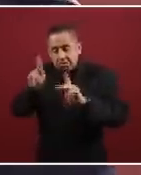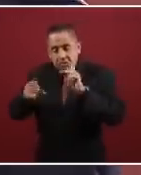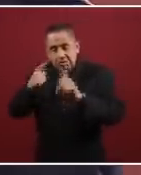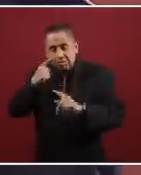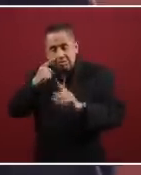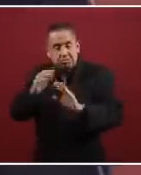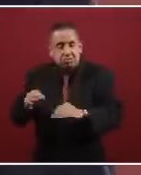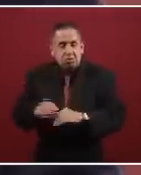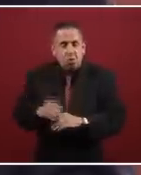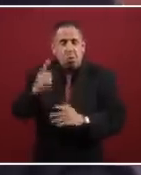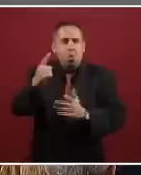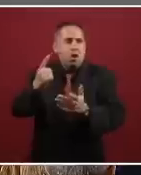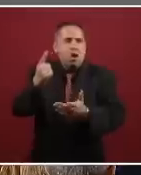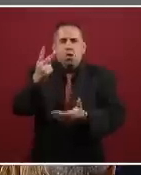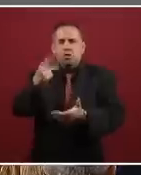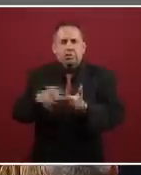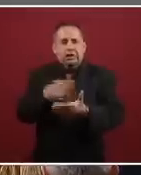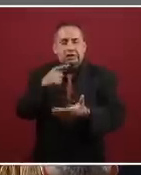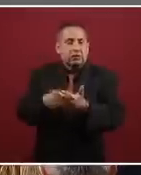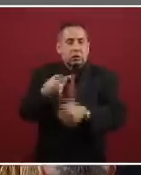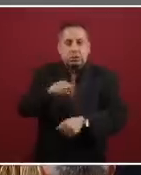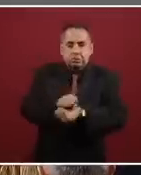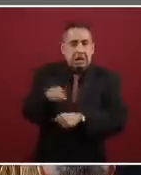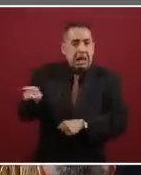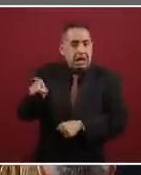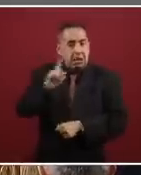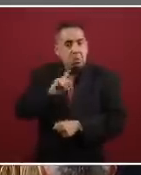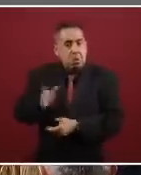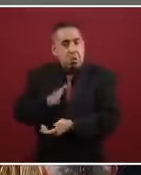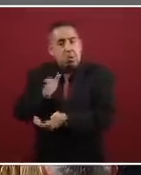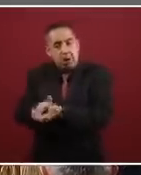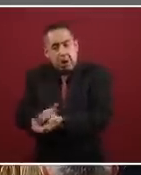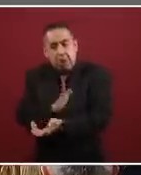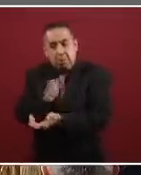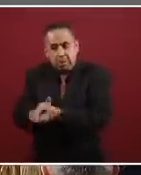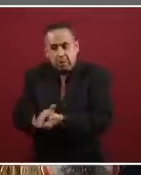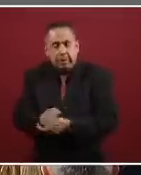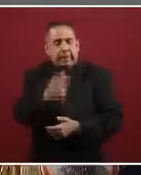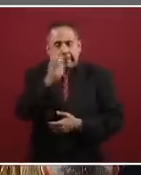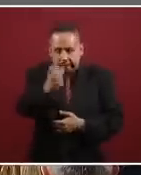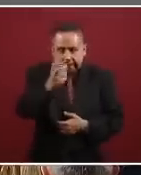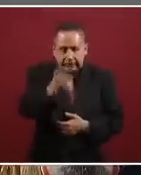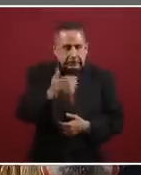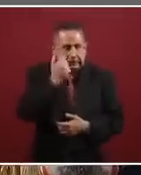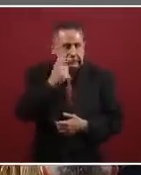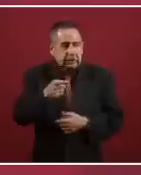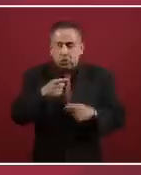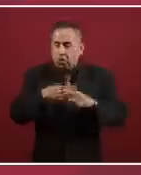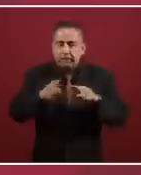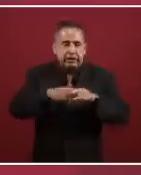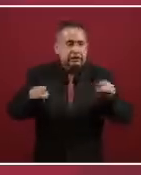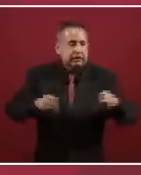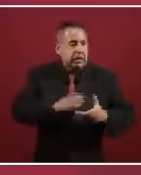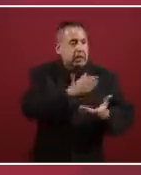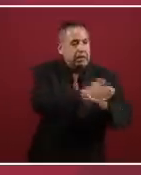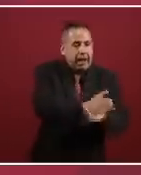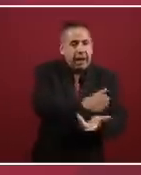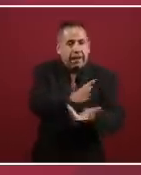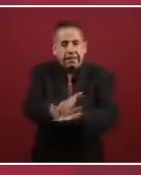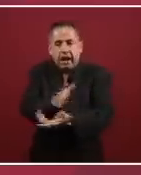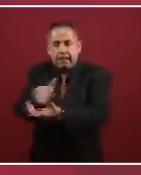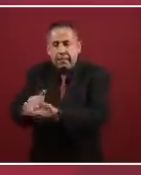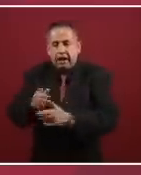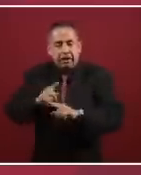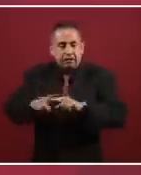una o dos veces a la semana. Y así quiero que sea en todos